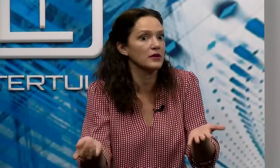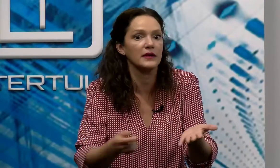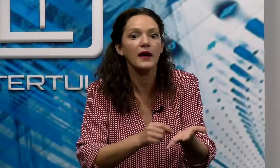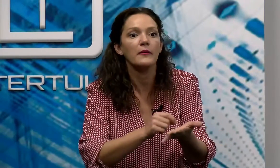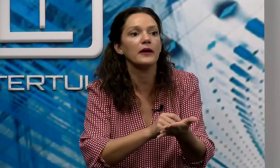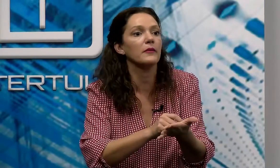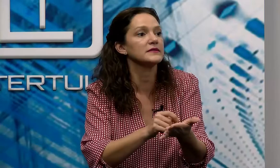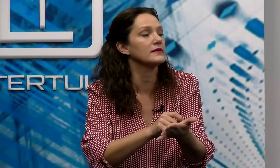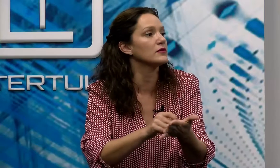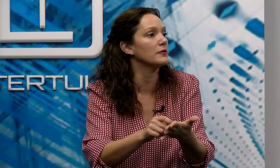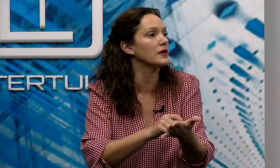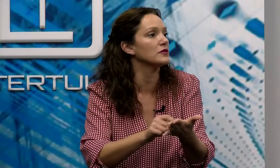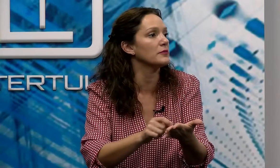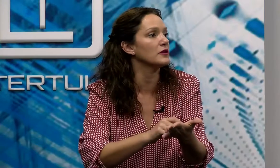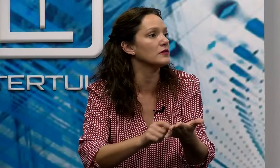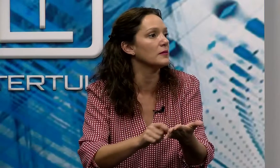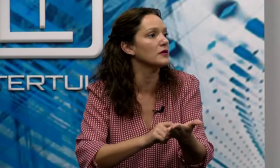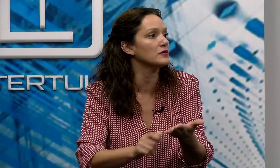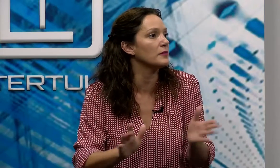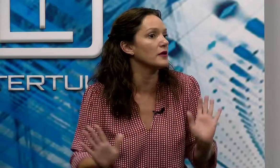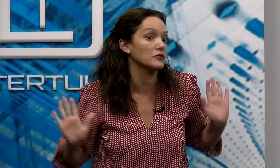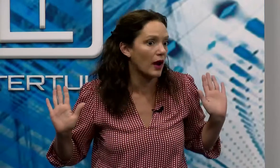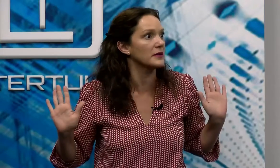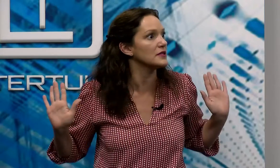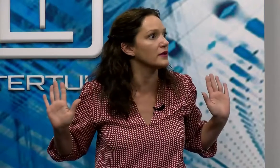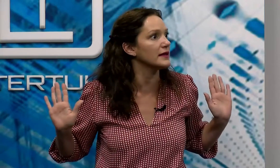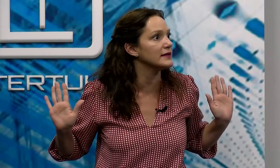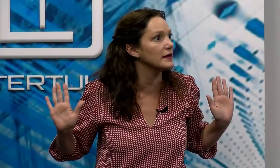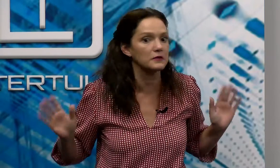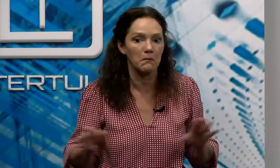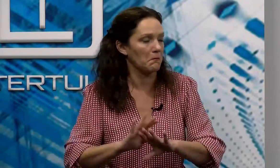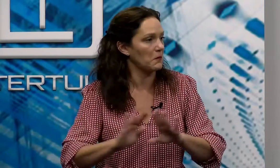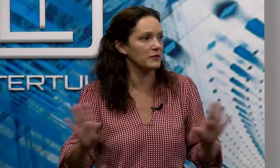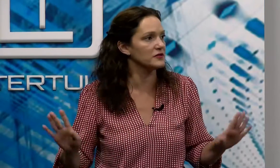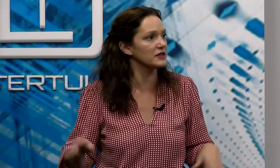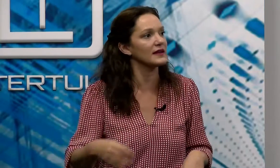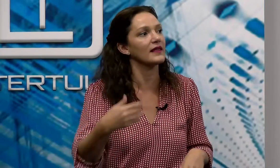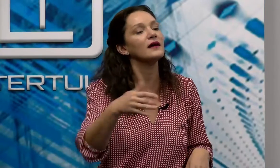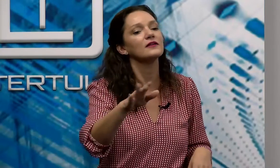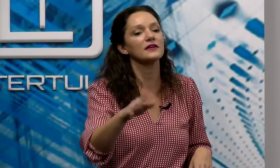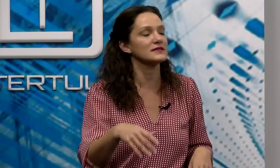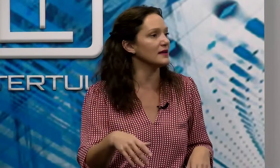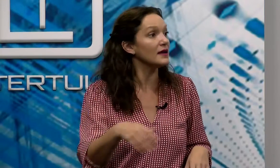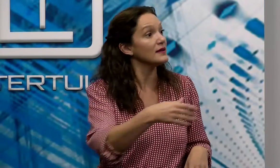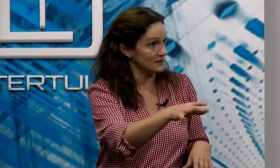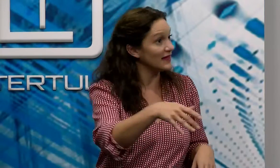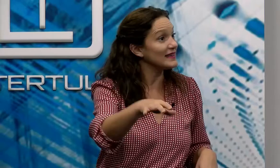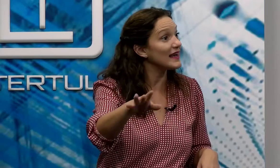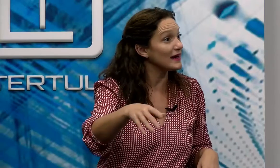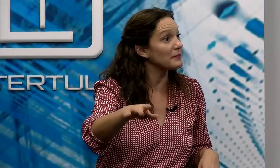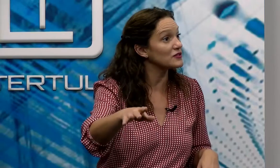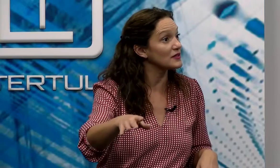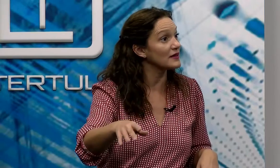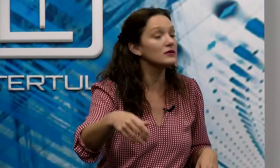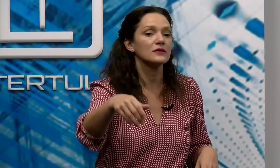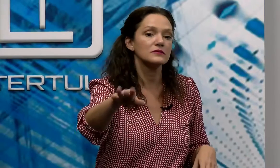me dice, oye, mira, pues hemos presentado este proyecto, a ver si nos dan el dinerito. No me contesta nada, lo que dice es